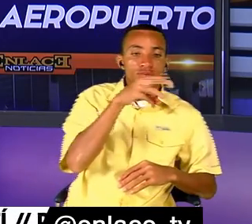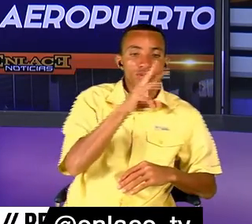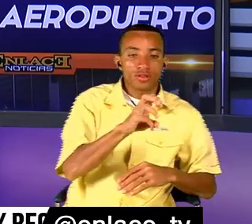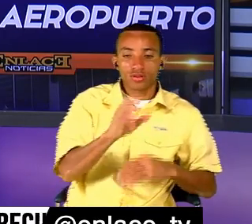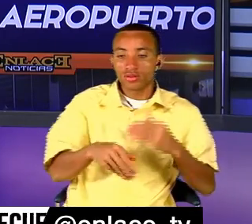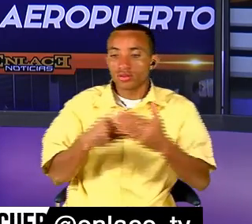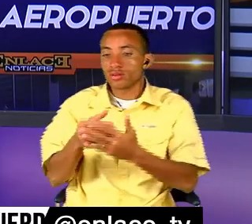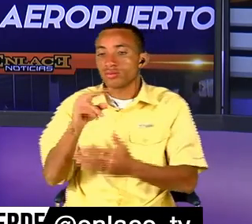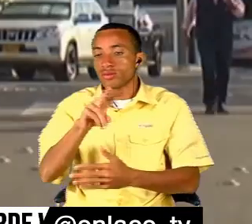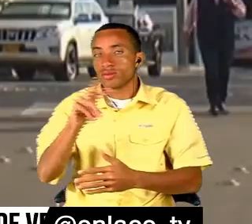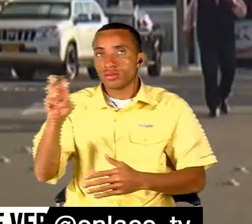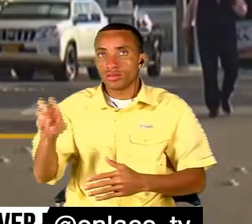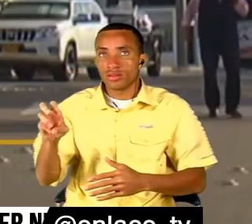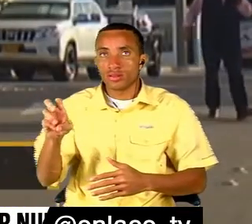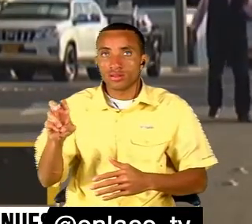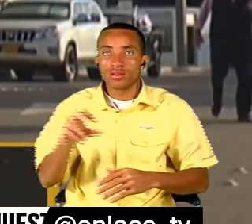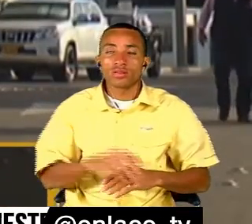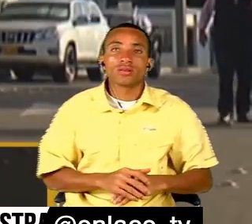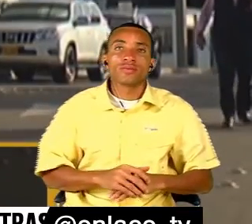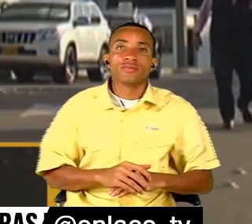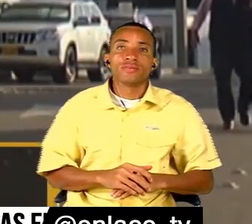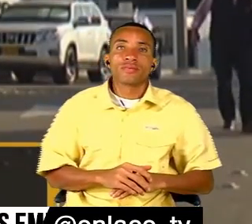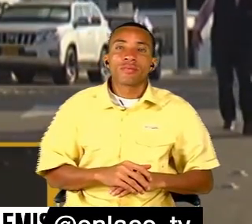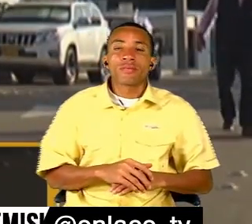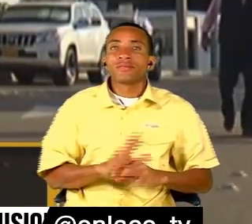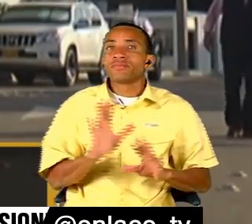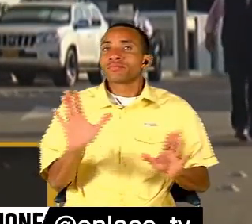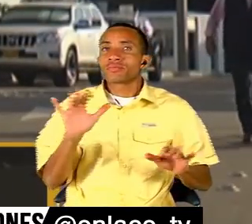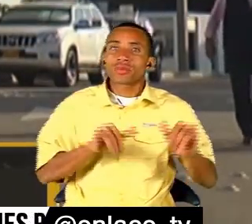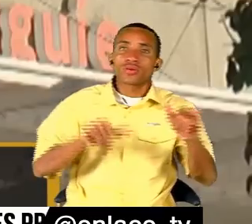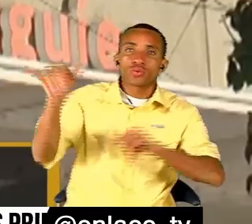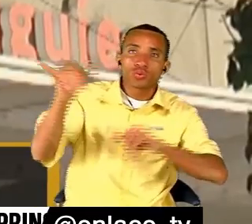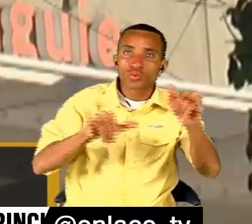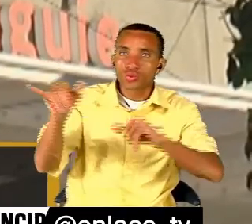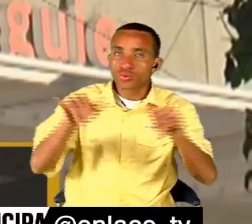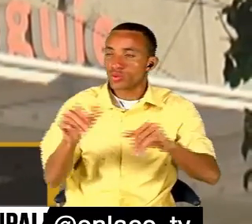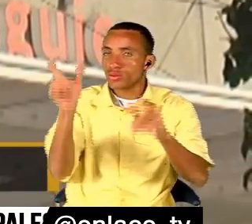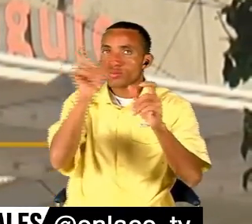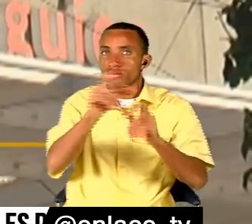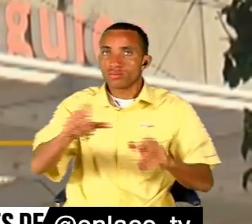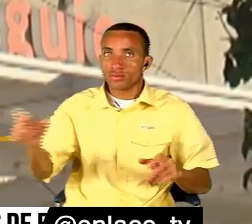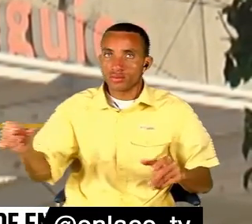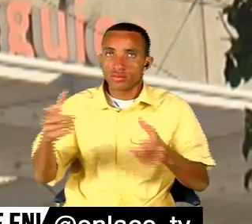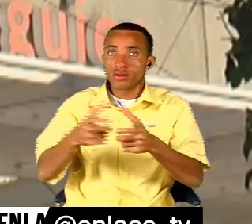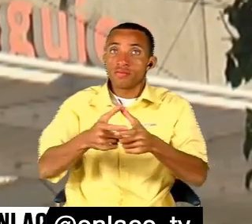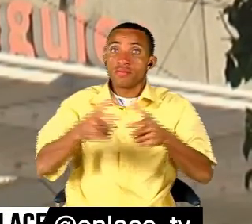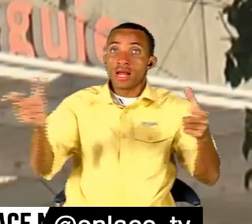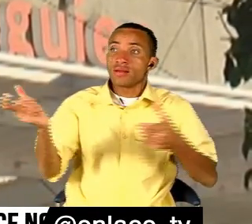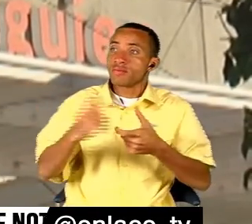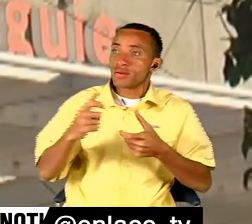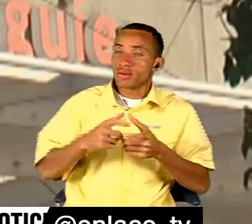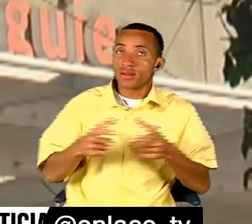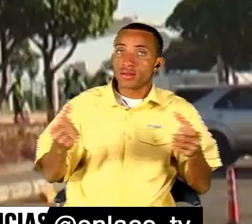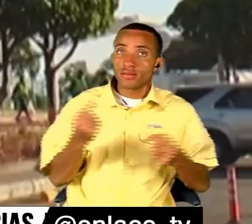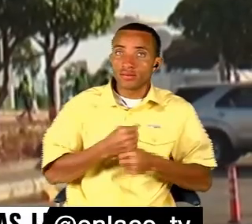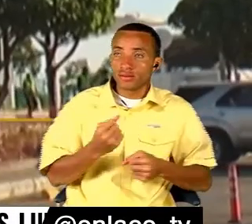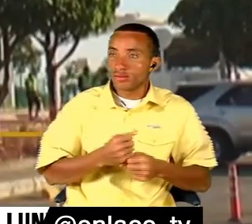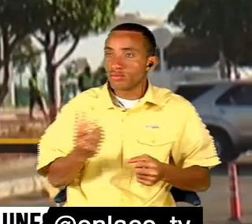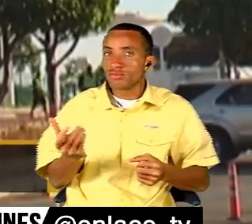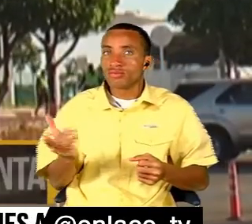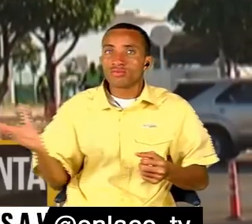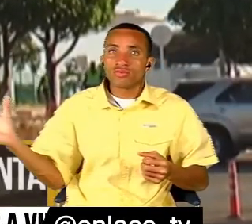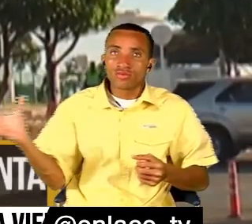marzo. En la terminal aérea se dispondrá del personal necesario, el cual se incrementó para solucionar las diferentes necesidades de los